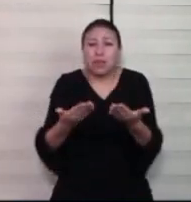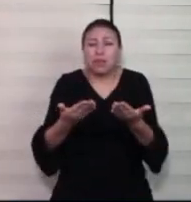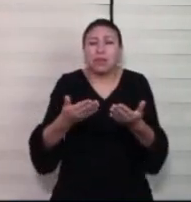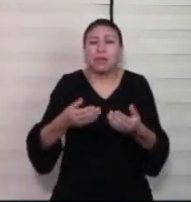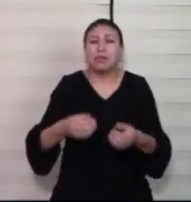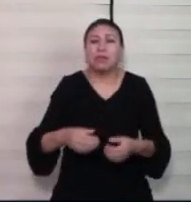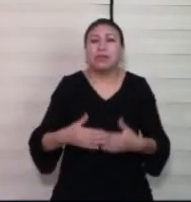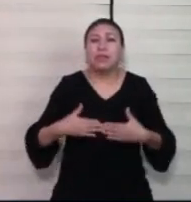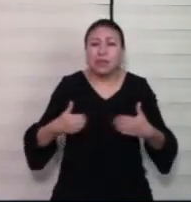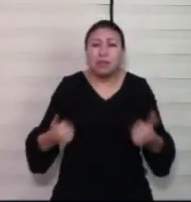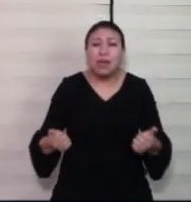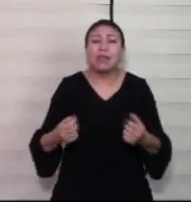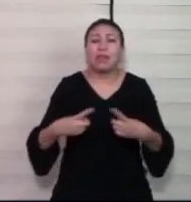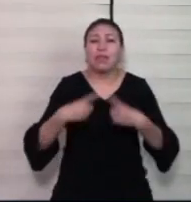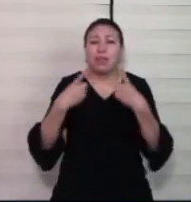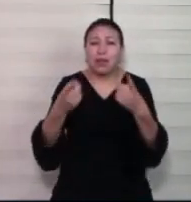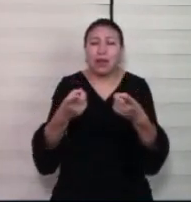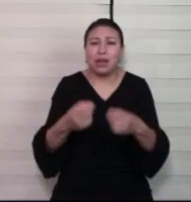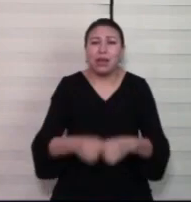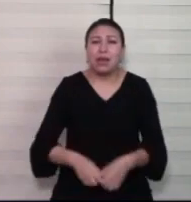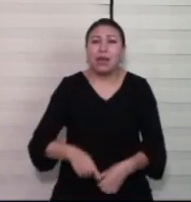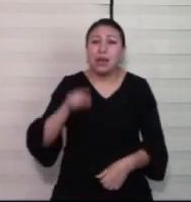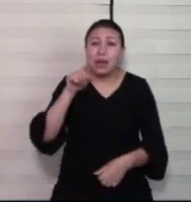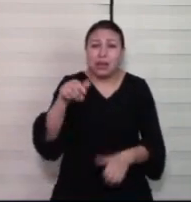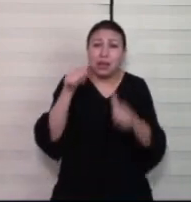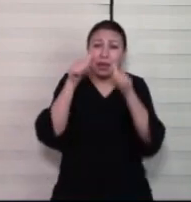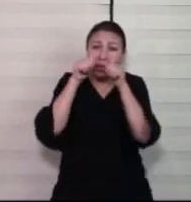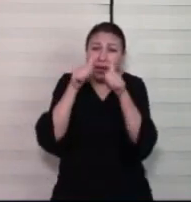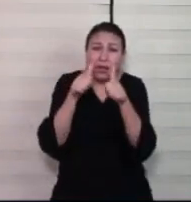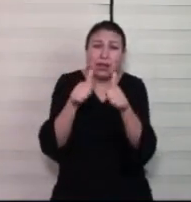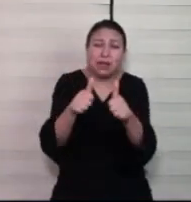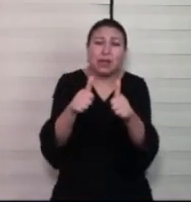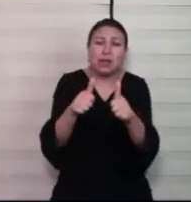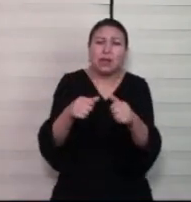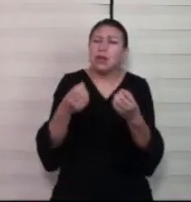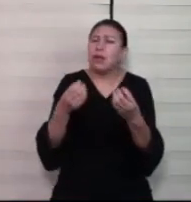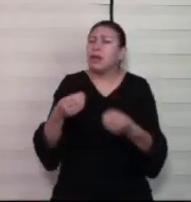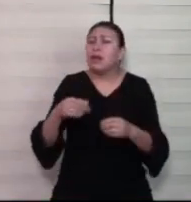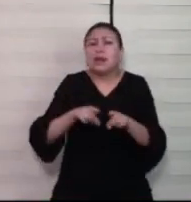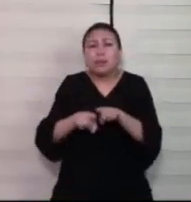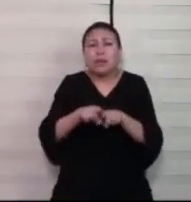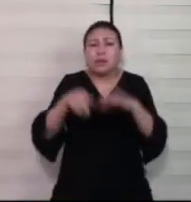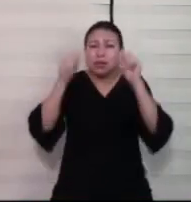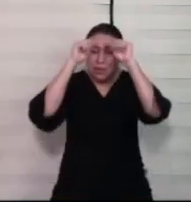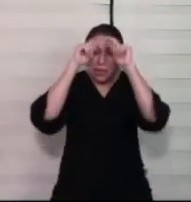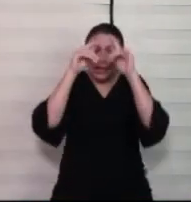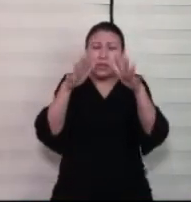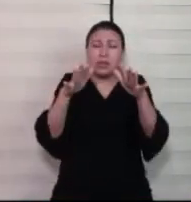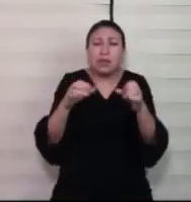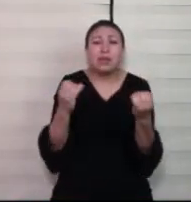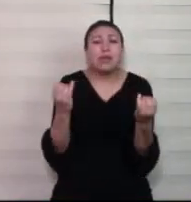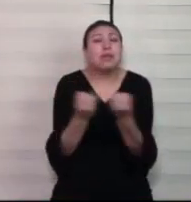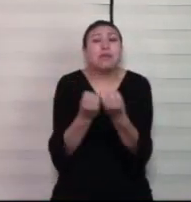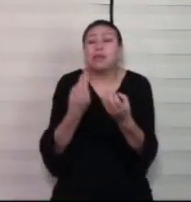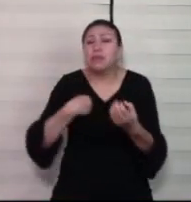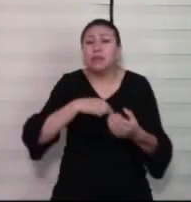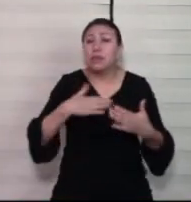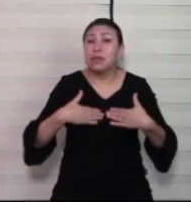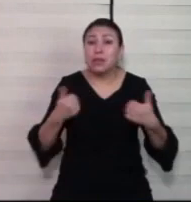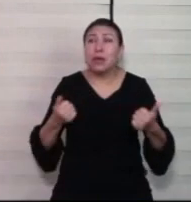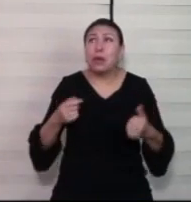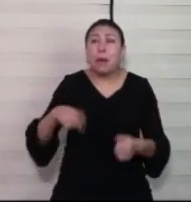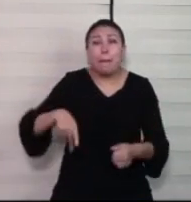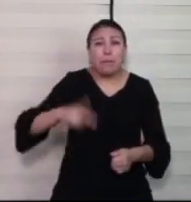Sobre ti fijaré mis ojos. Hermanos, qué bendición. Quizá no entendemos, nos hará